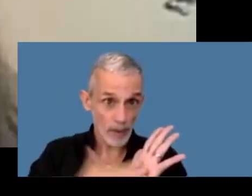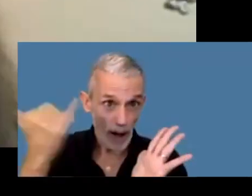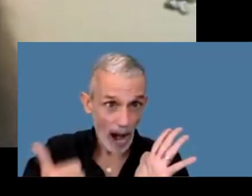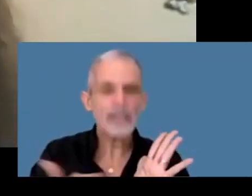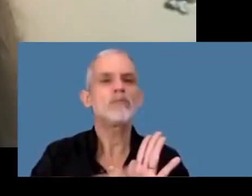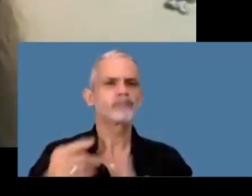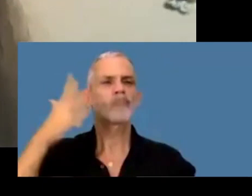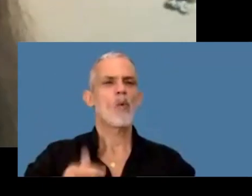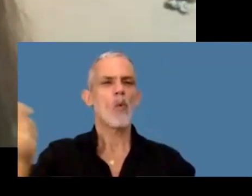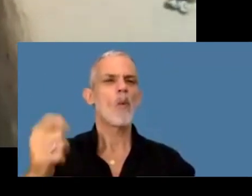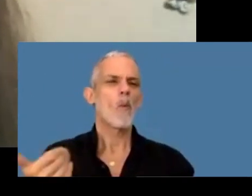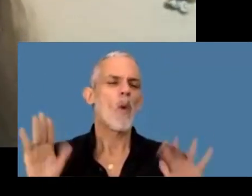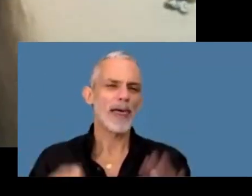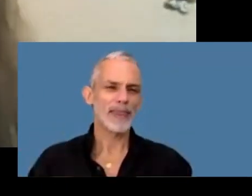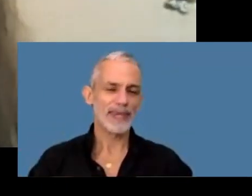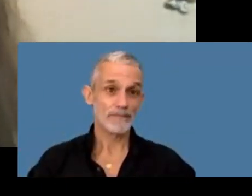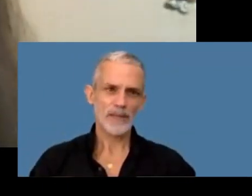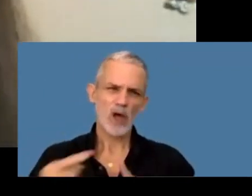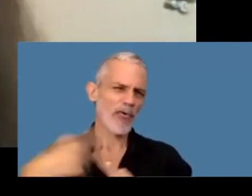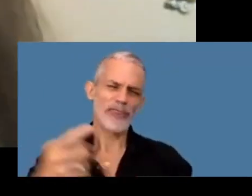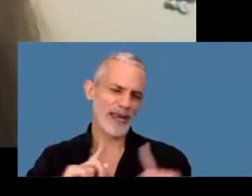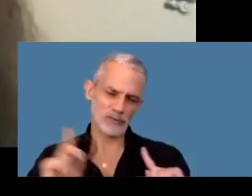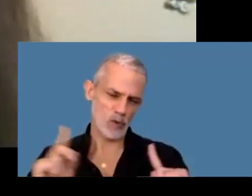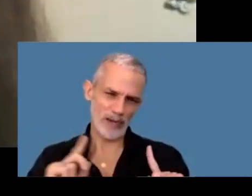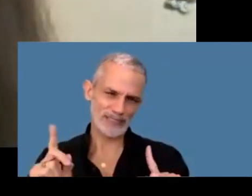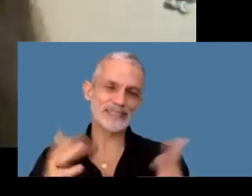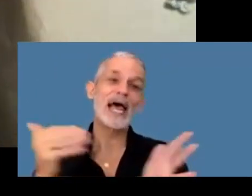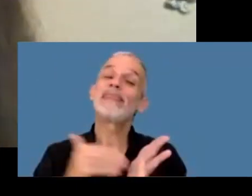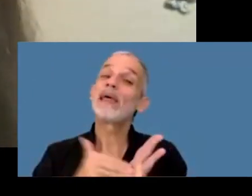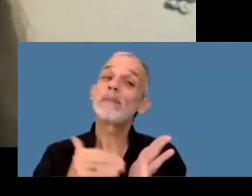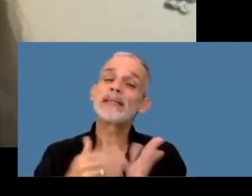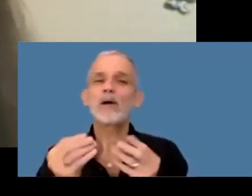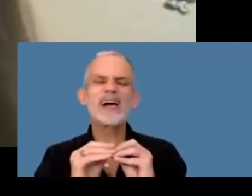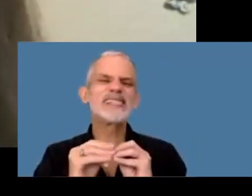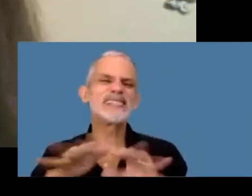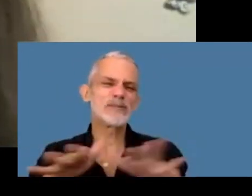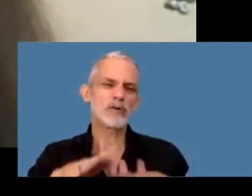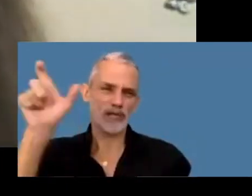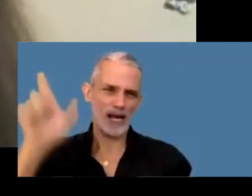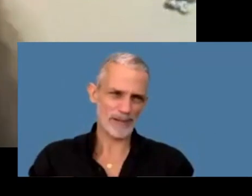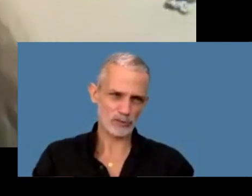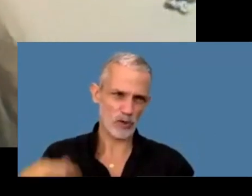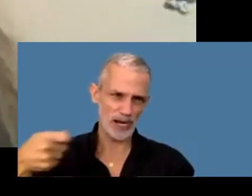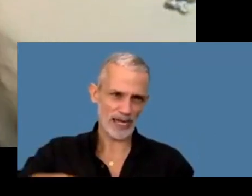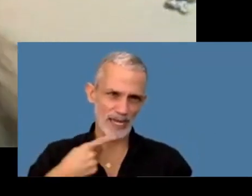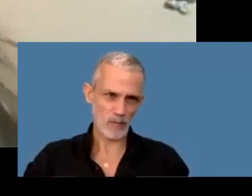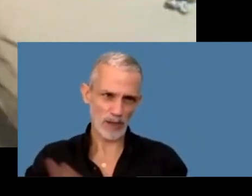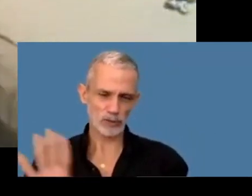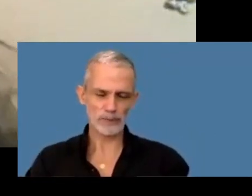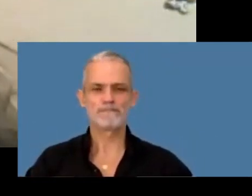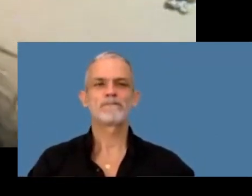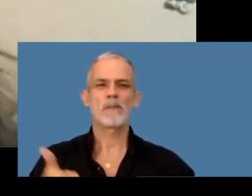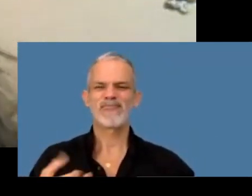Claro, perfecto. Otra pregunta, ¿el blanqueo me puede servir para superar una inspección? ¿De qué